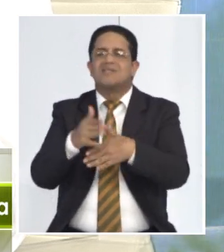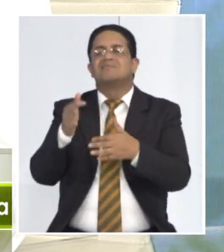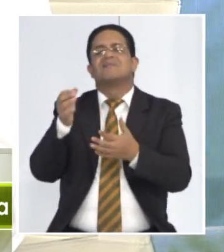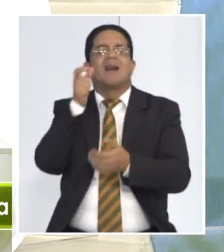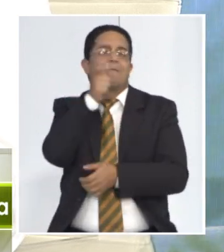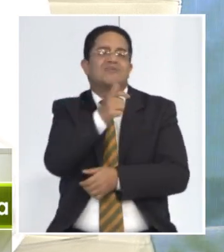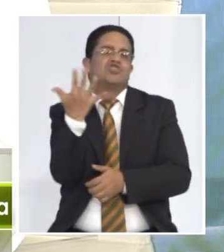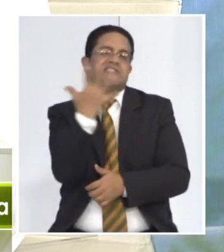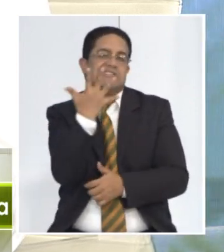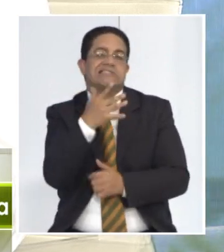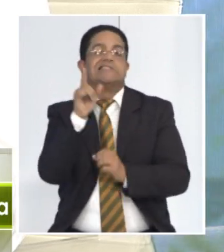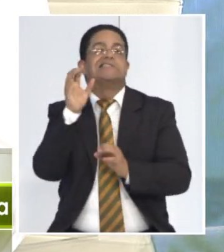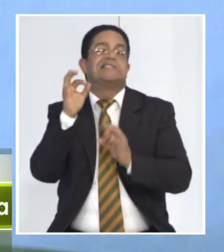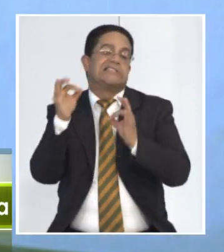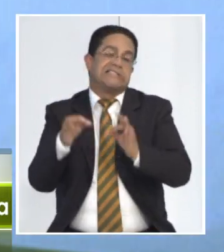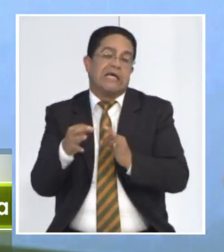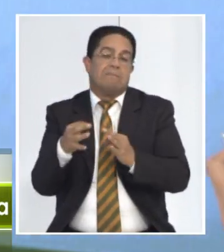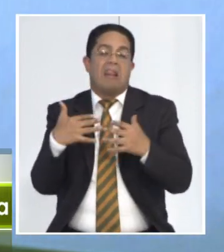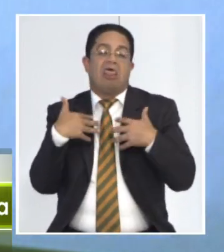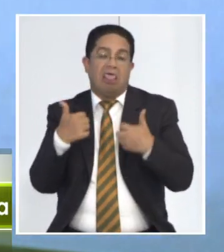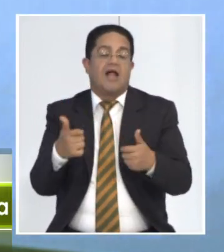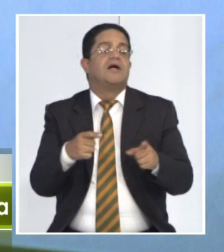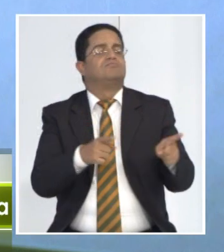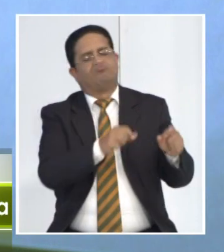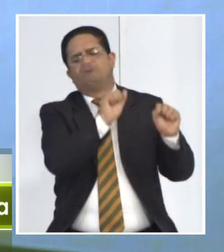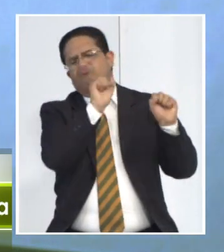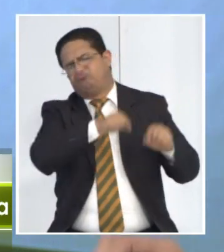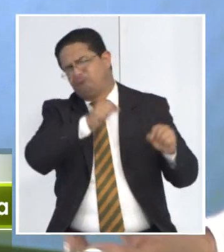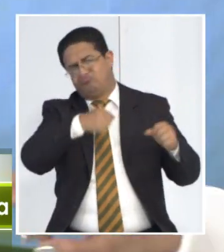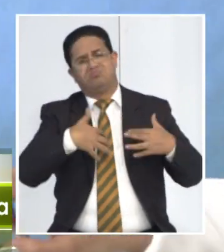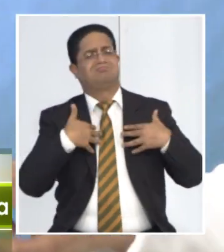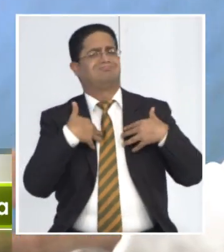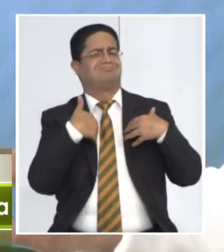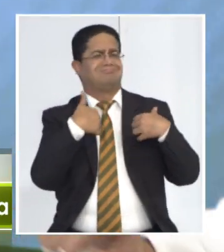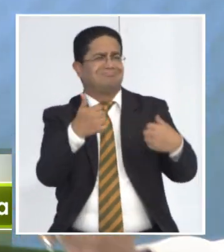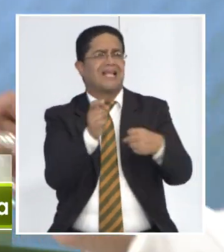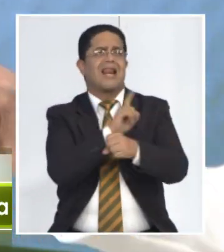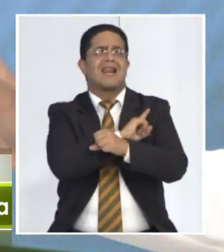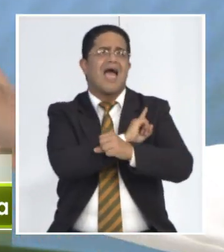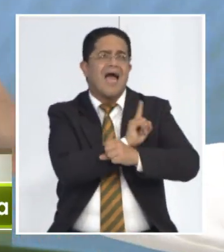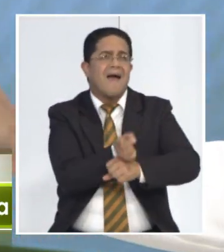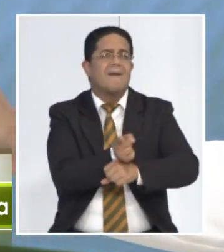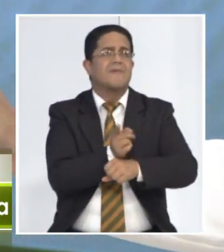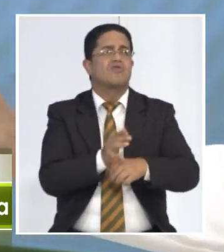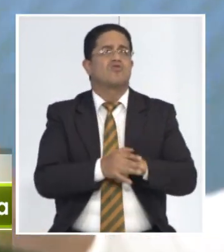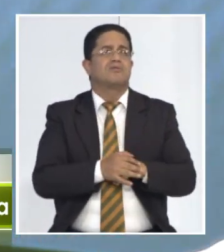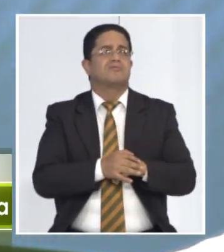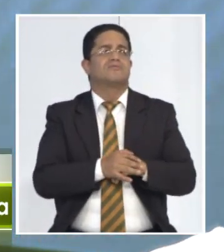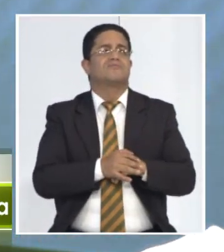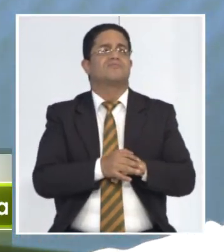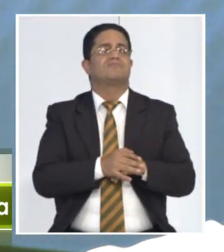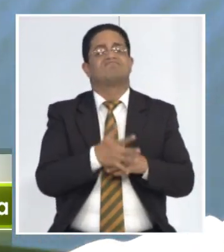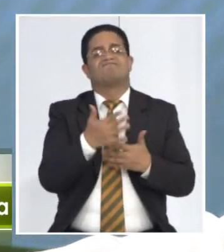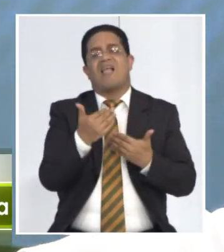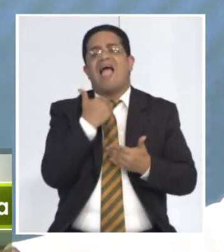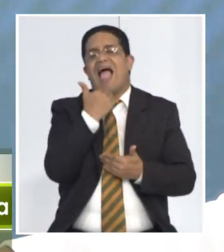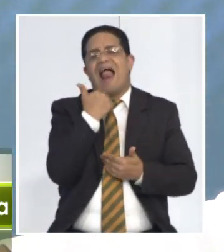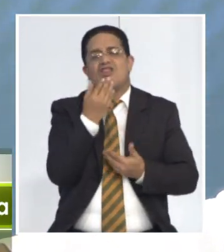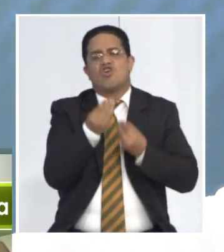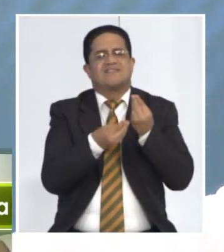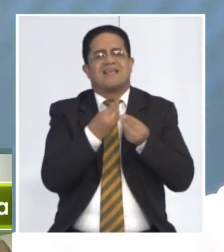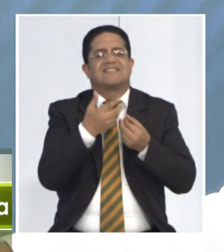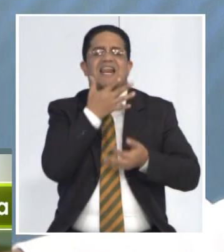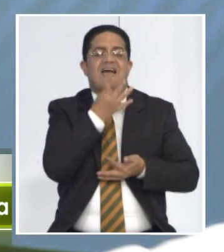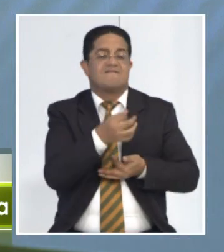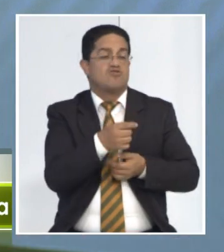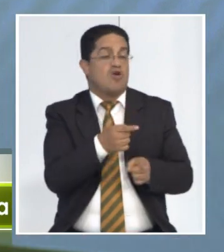recuperación. Sobre todo que la tasa de complicaciones es muchísimo más baja, los pacientes, eso es un procedimiento que se hace de manera ambulatoria, el paciente se va para